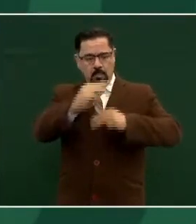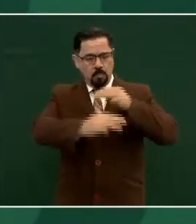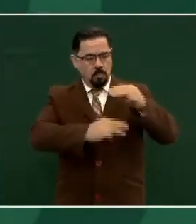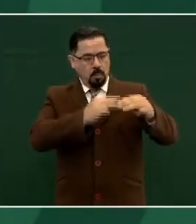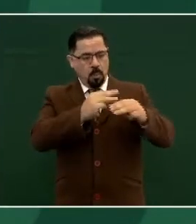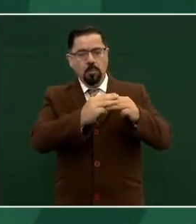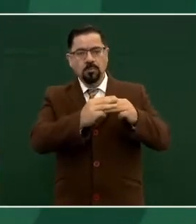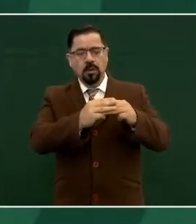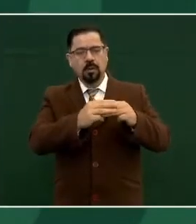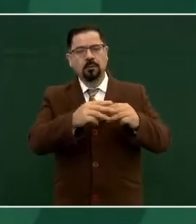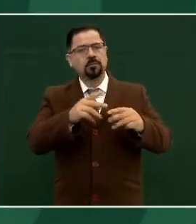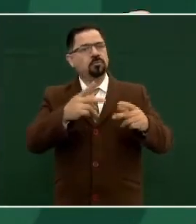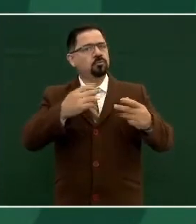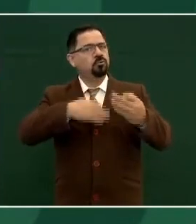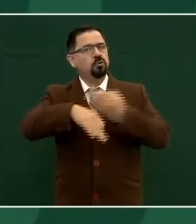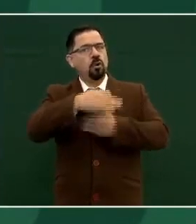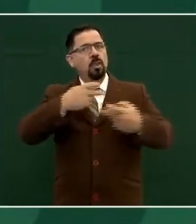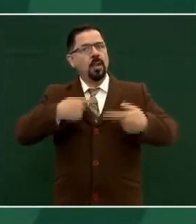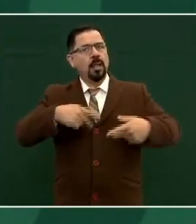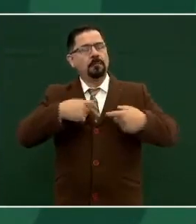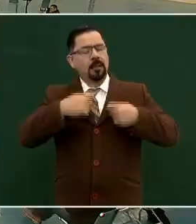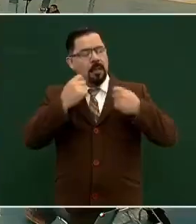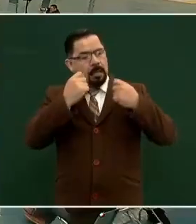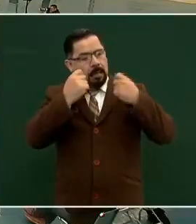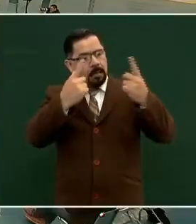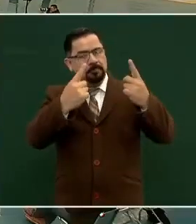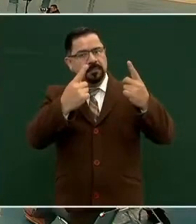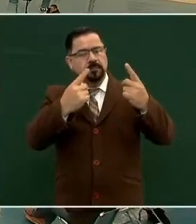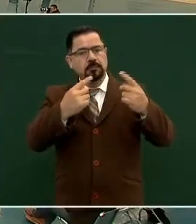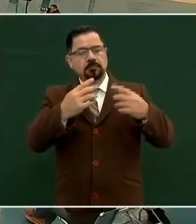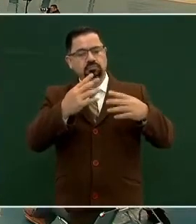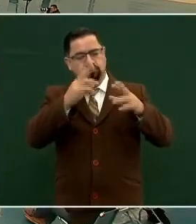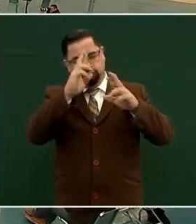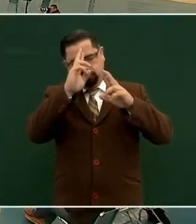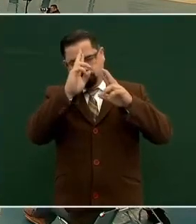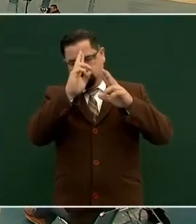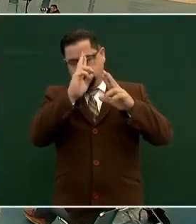excepcional que merece todo nuestro respeto.